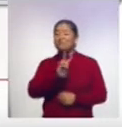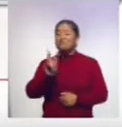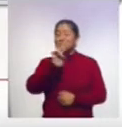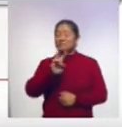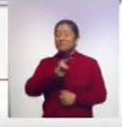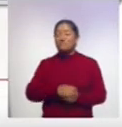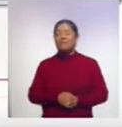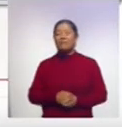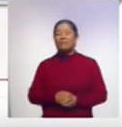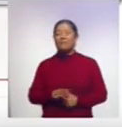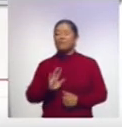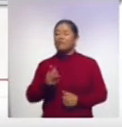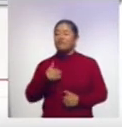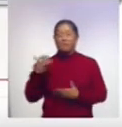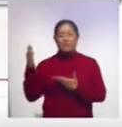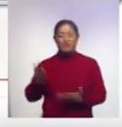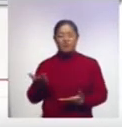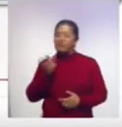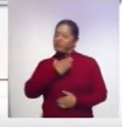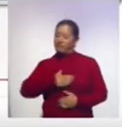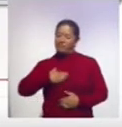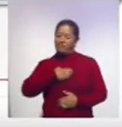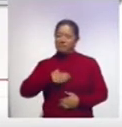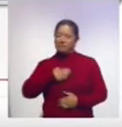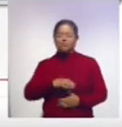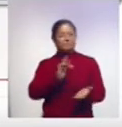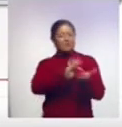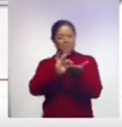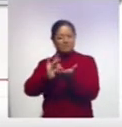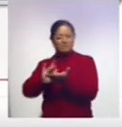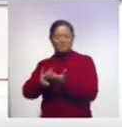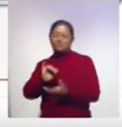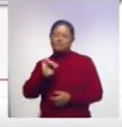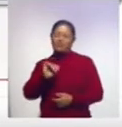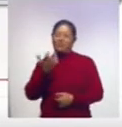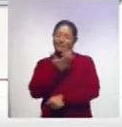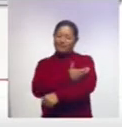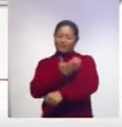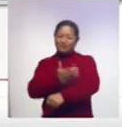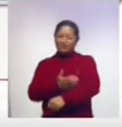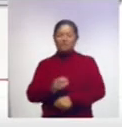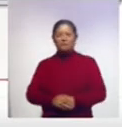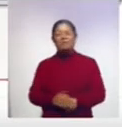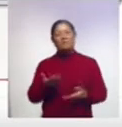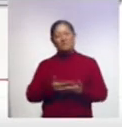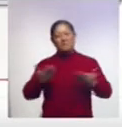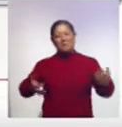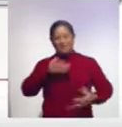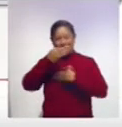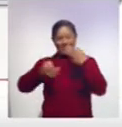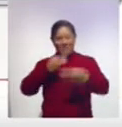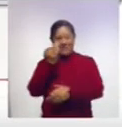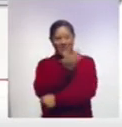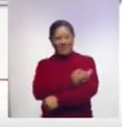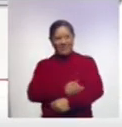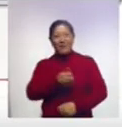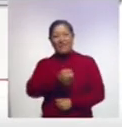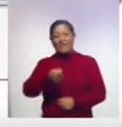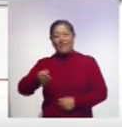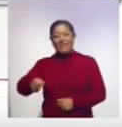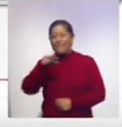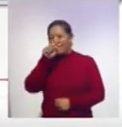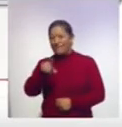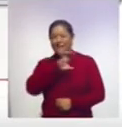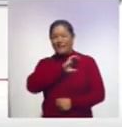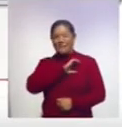y pues estamos aquí más que contentos y agradecidos de, por supuesto, acompañarte en esta segunda emisión de Ahora Noticias. Quiero saludar de la misma forma a